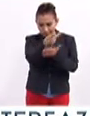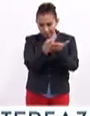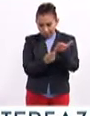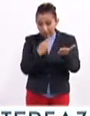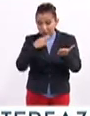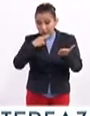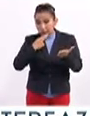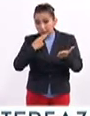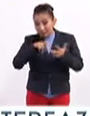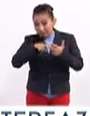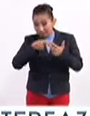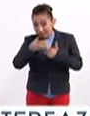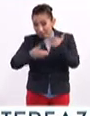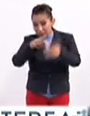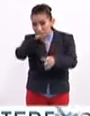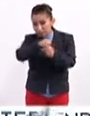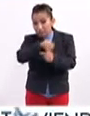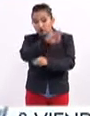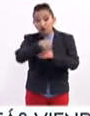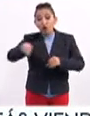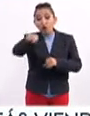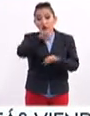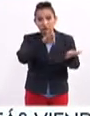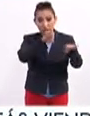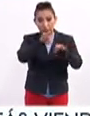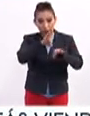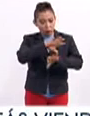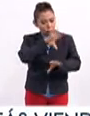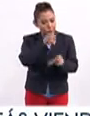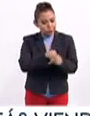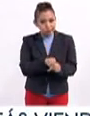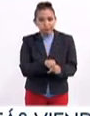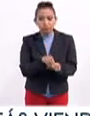integral. Todos van a tener trabajo,